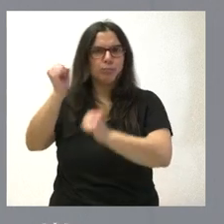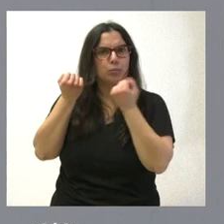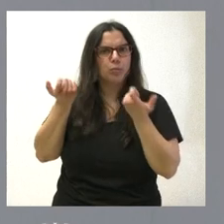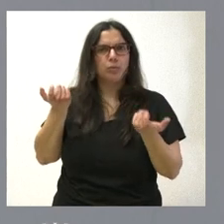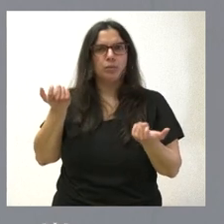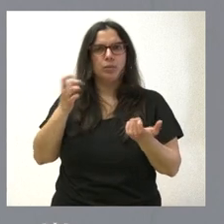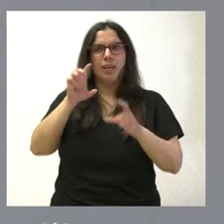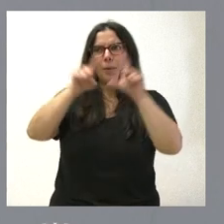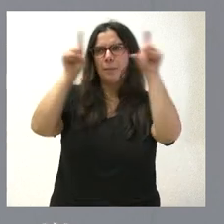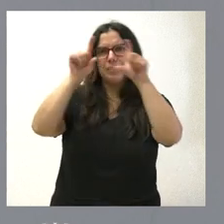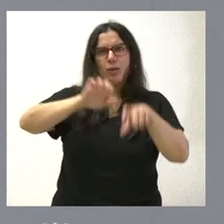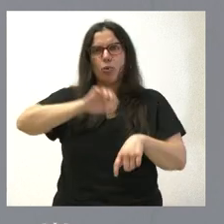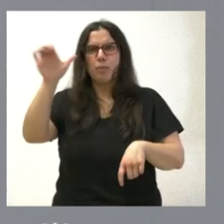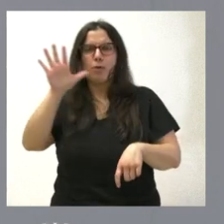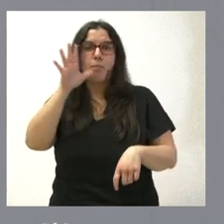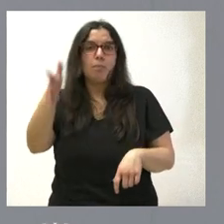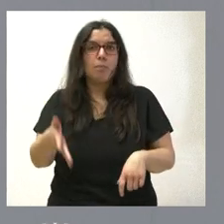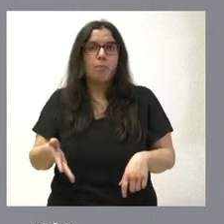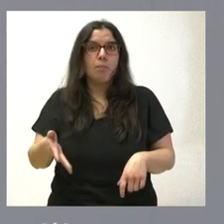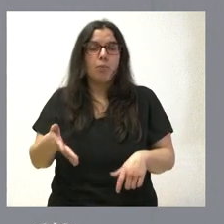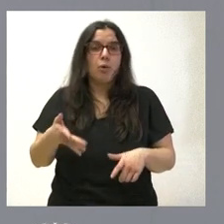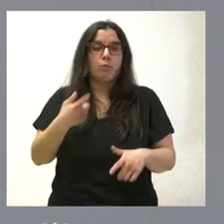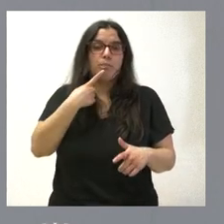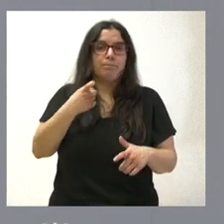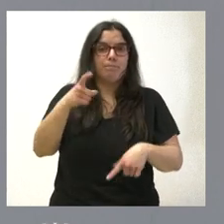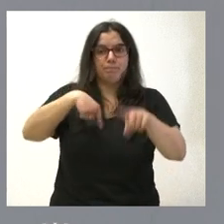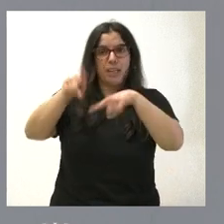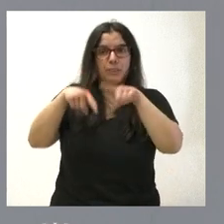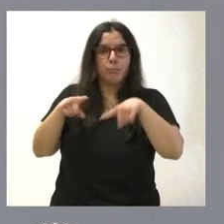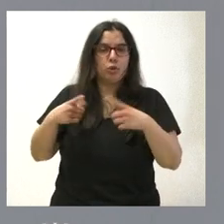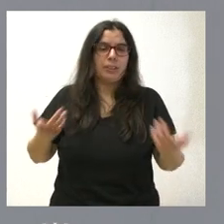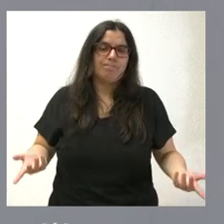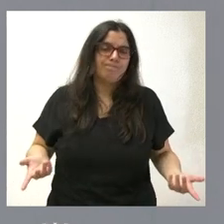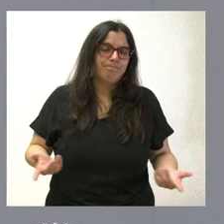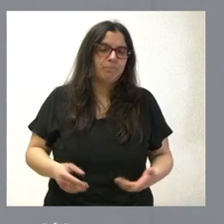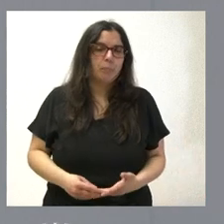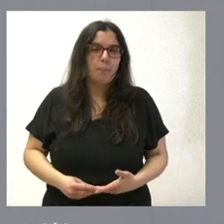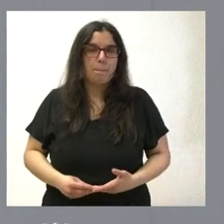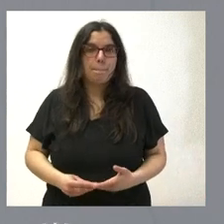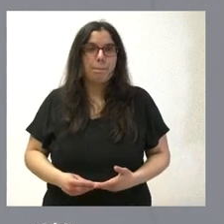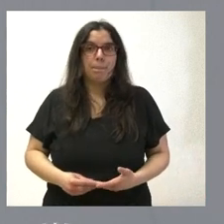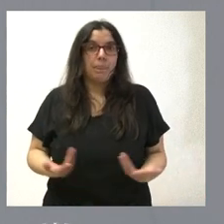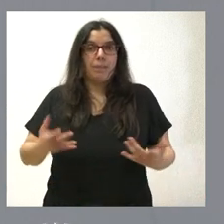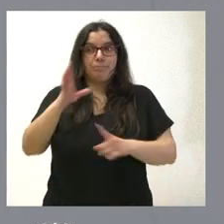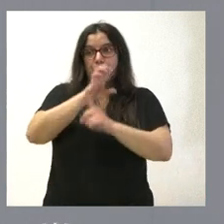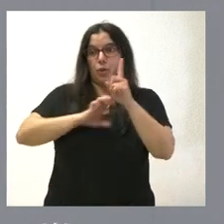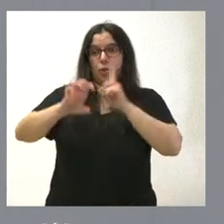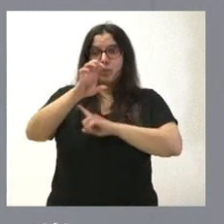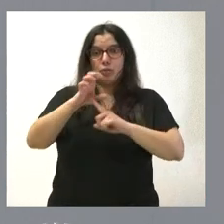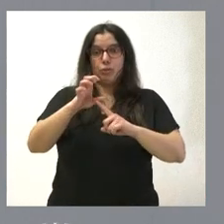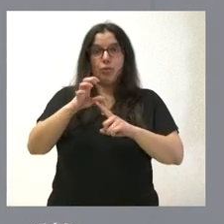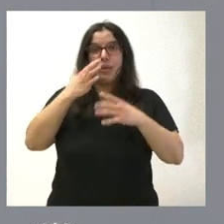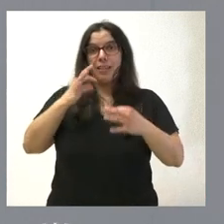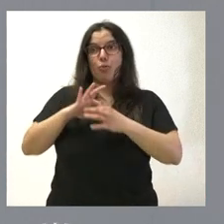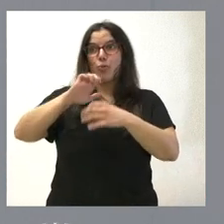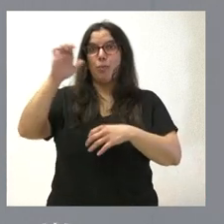europeas por haberse dificultado el transporte de estas mercancías en un contexto de Mercado único como es